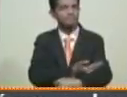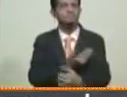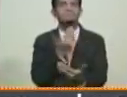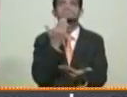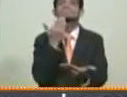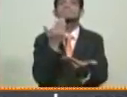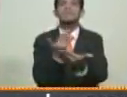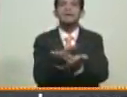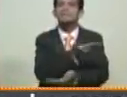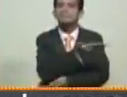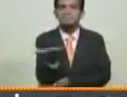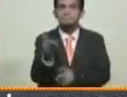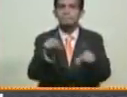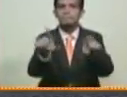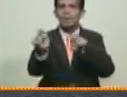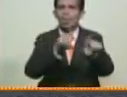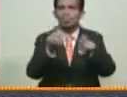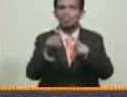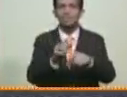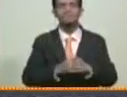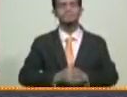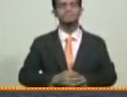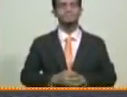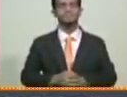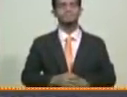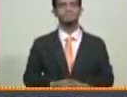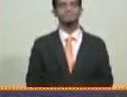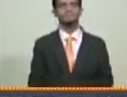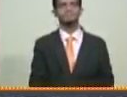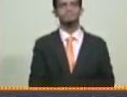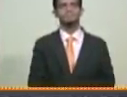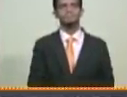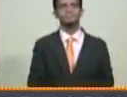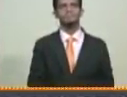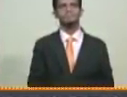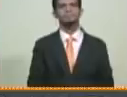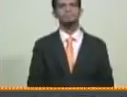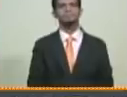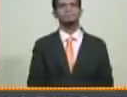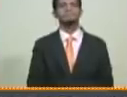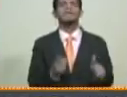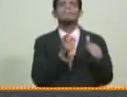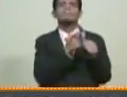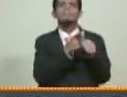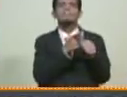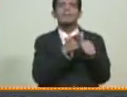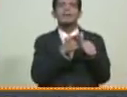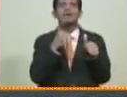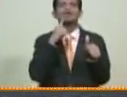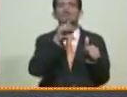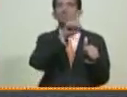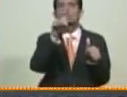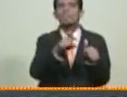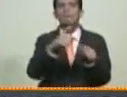alguna pregunta? Buenas tardes. Iniciamos la ronda de preguntas y la primera la efectúa Javier Nichirinos por